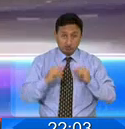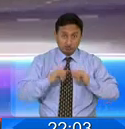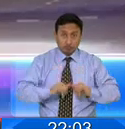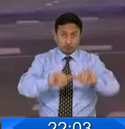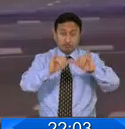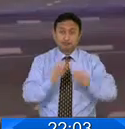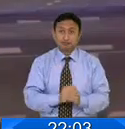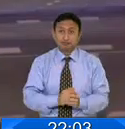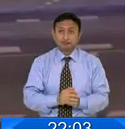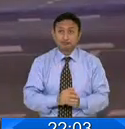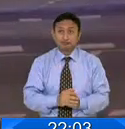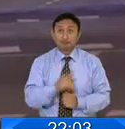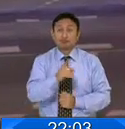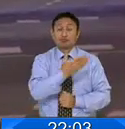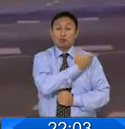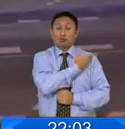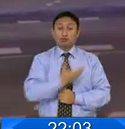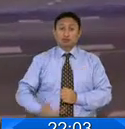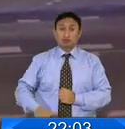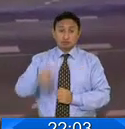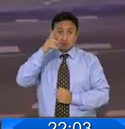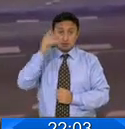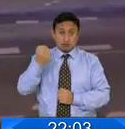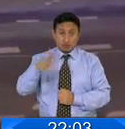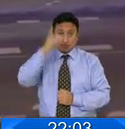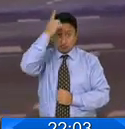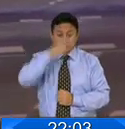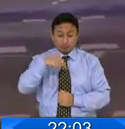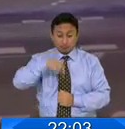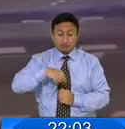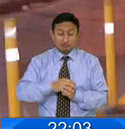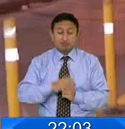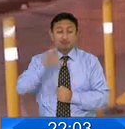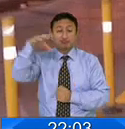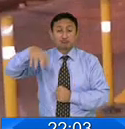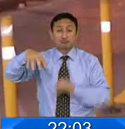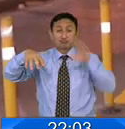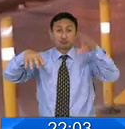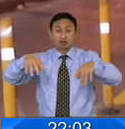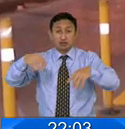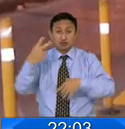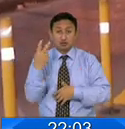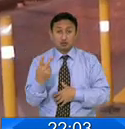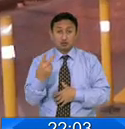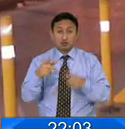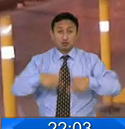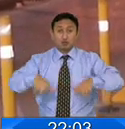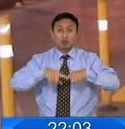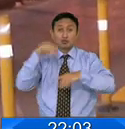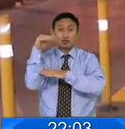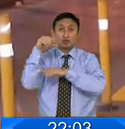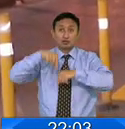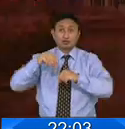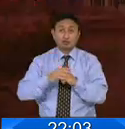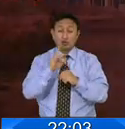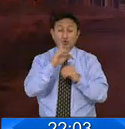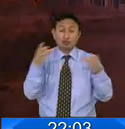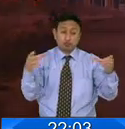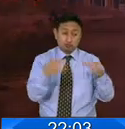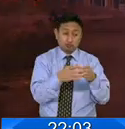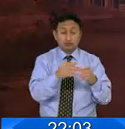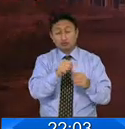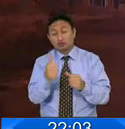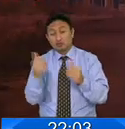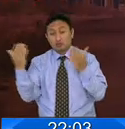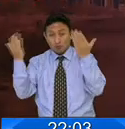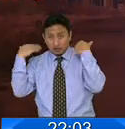El motivo por el cual el presidente Guillermo Lasso tomó la decisión de decretar el estado de excepción en estos dos lugares del país, el uno de manera local y el otro